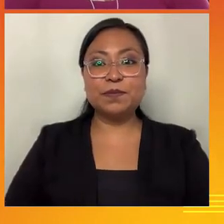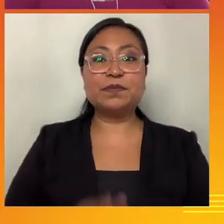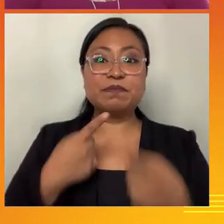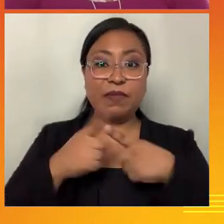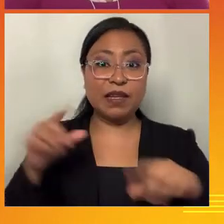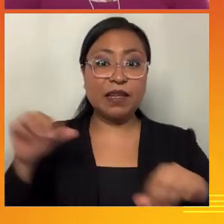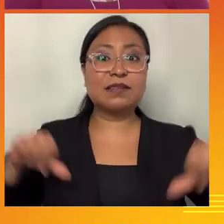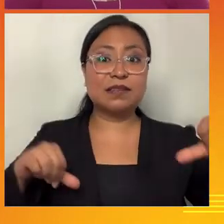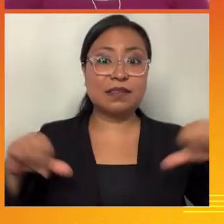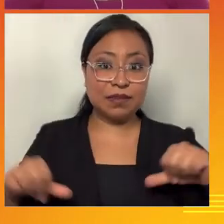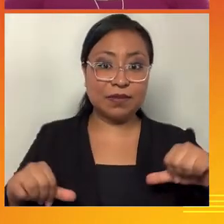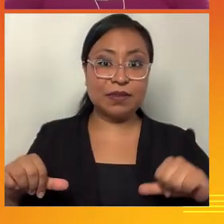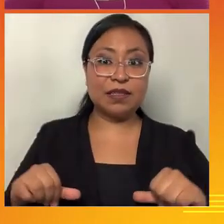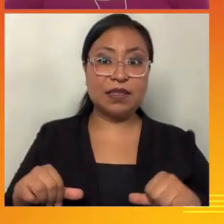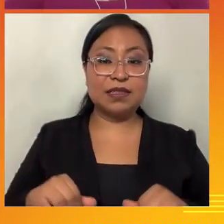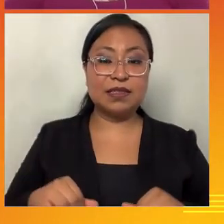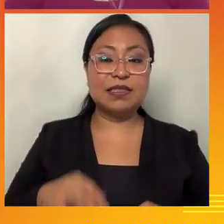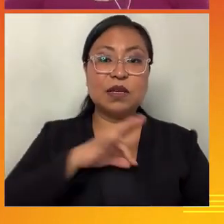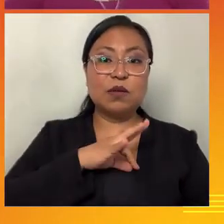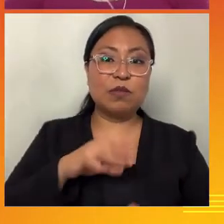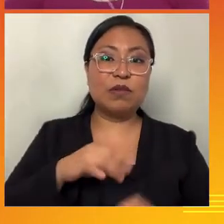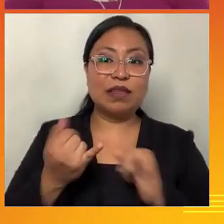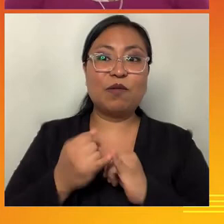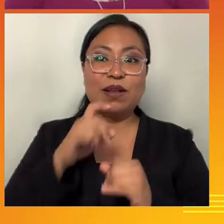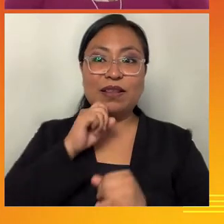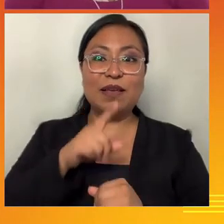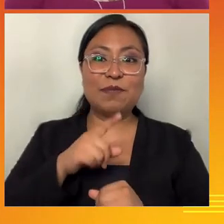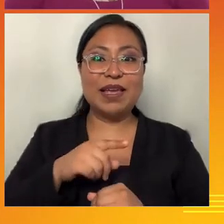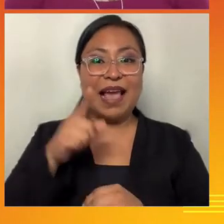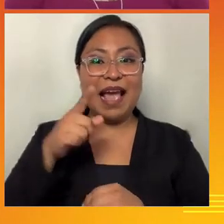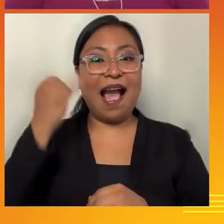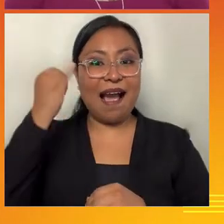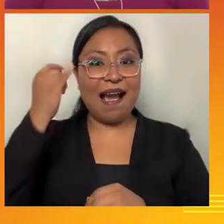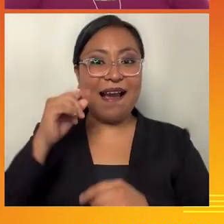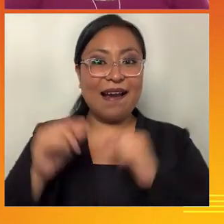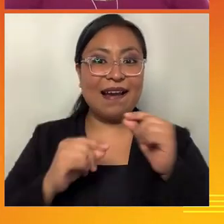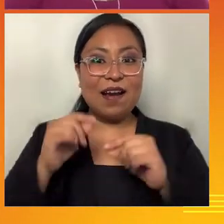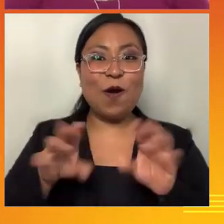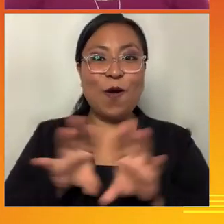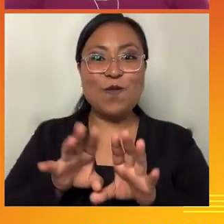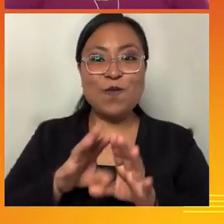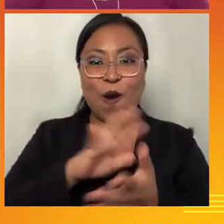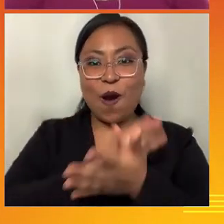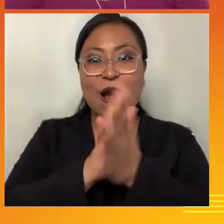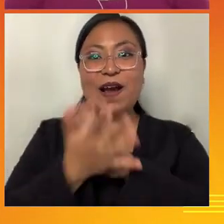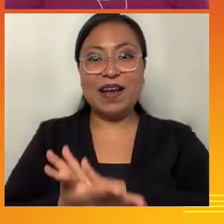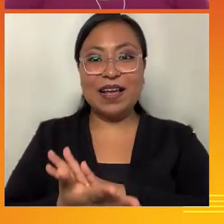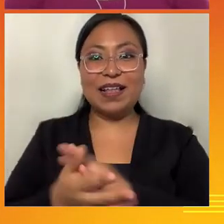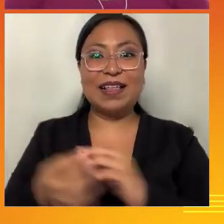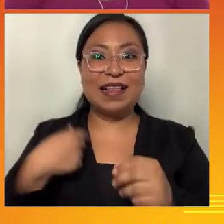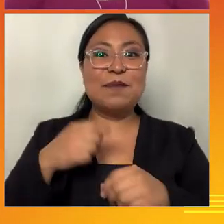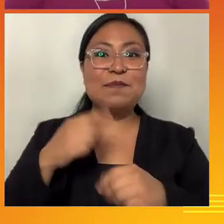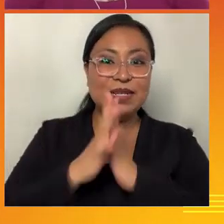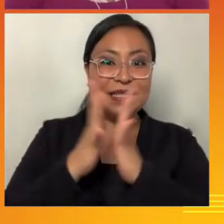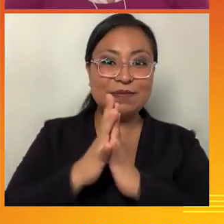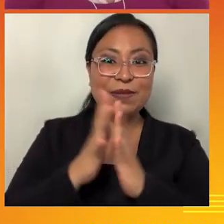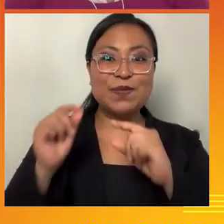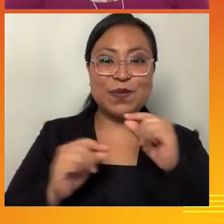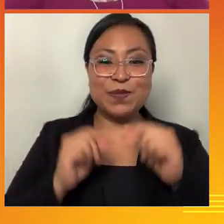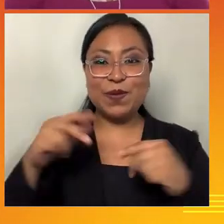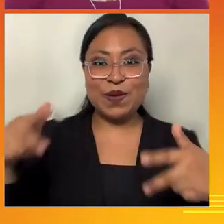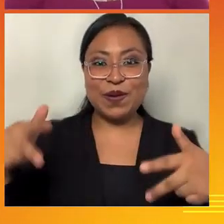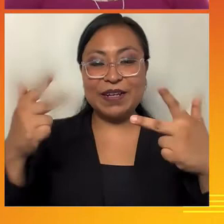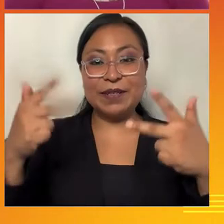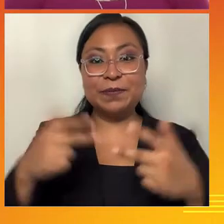actividades que tengamos planeadas y que podamos transmitirlas o participar vía remota. Entonces, creo que esa es